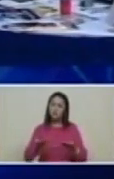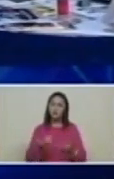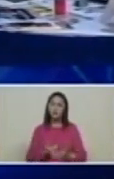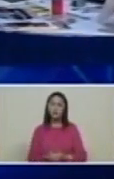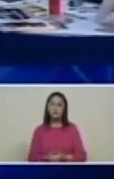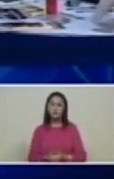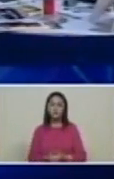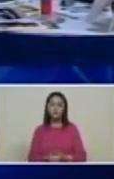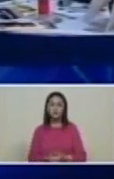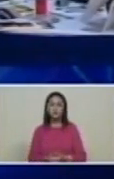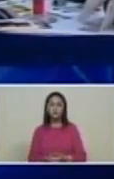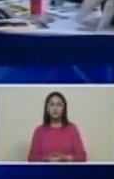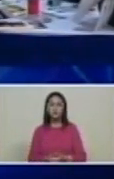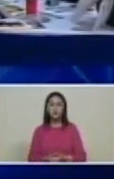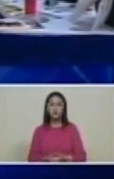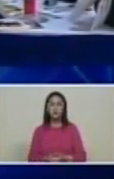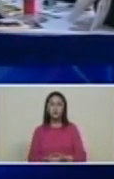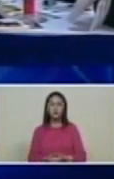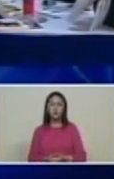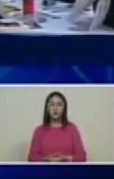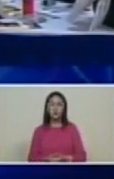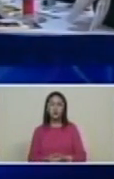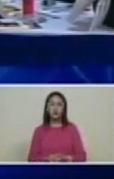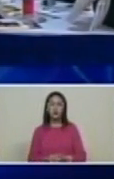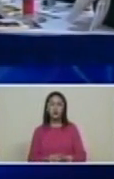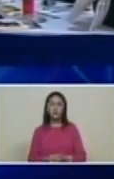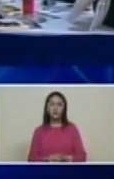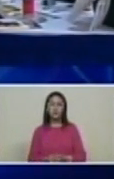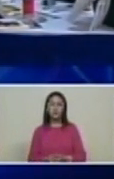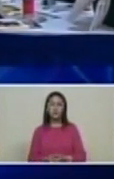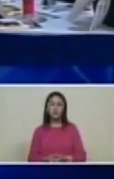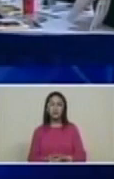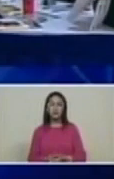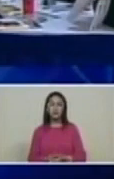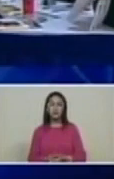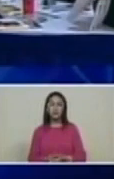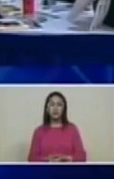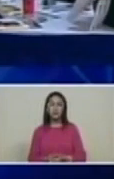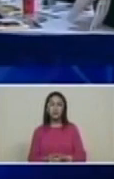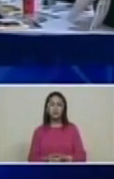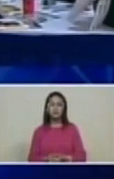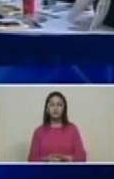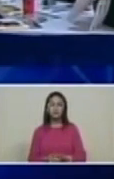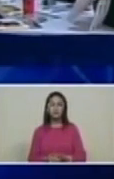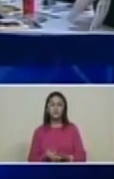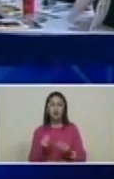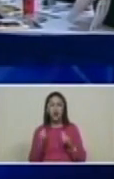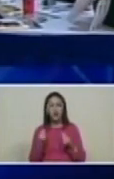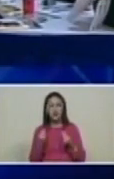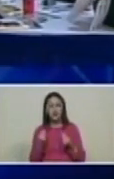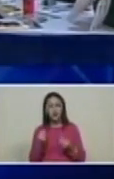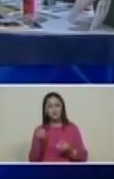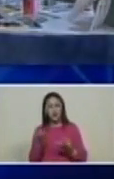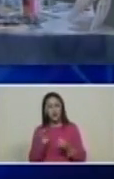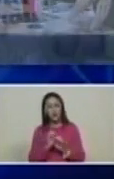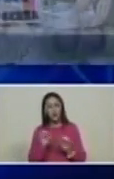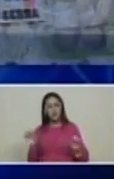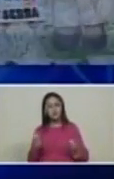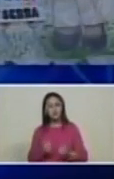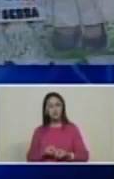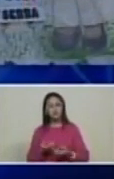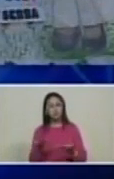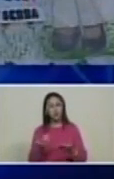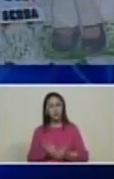Pero lo más importante es la calidad pedagógica y la calidad del contenido de la educación que se le